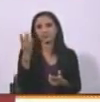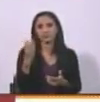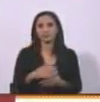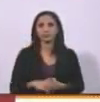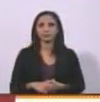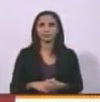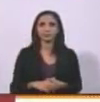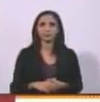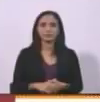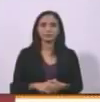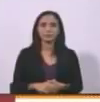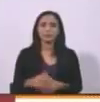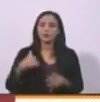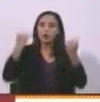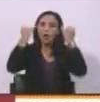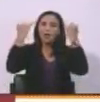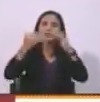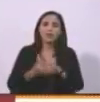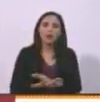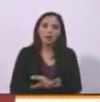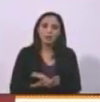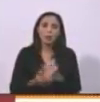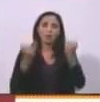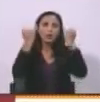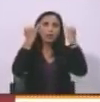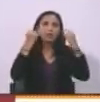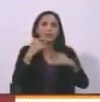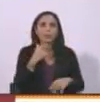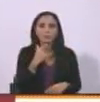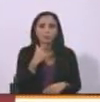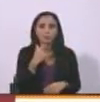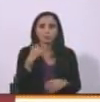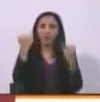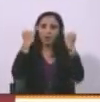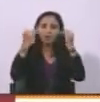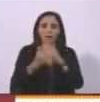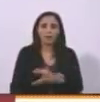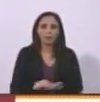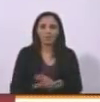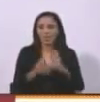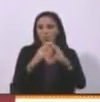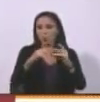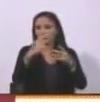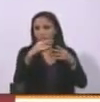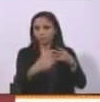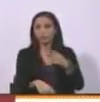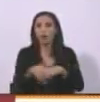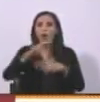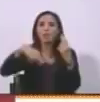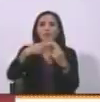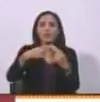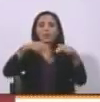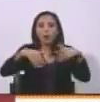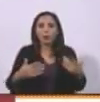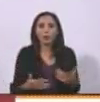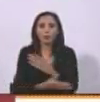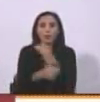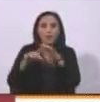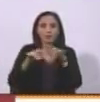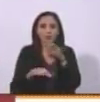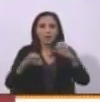Entonces, a mí se me ocurrió, después yo hablé y se me ocurrió uno. A ese se le suman todos los que vengan, pero la etiqueta va a ser la siguiente: